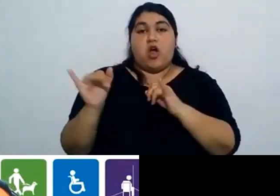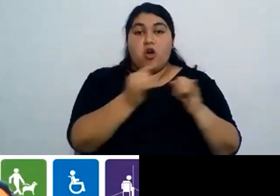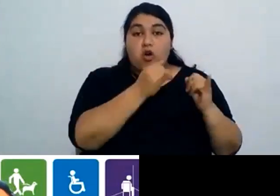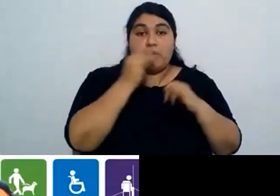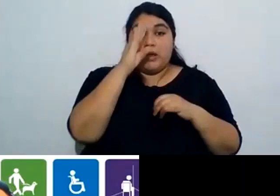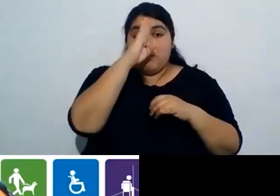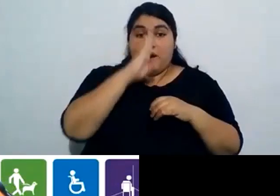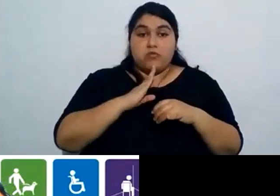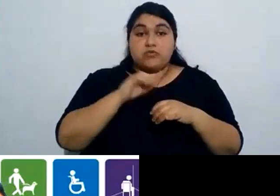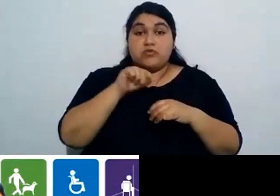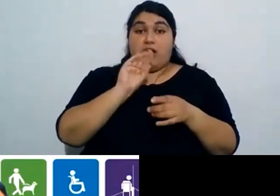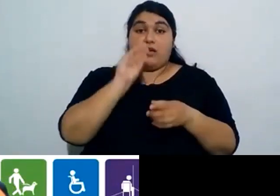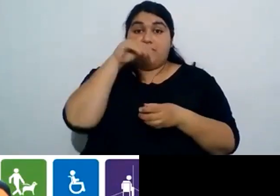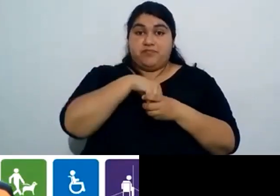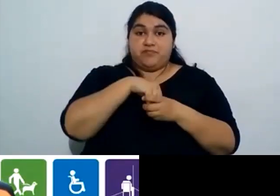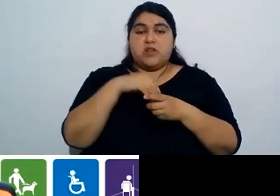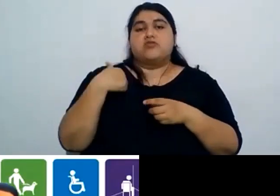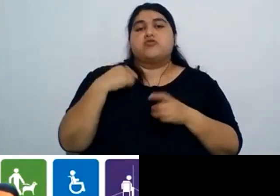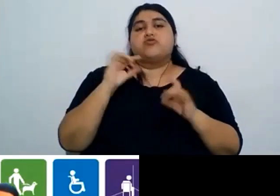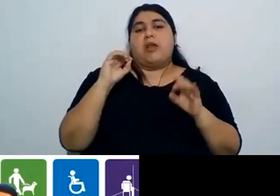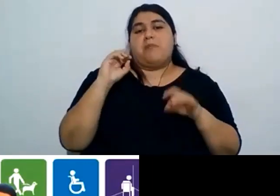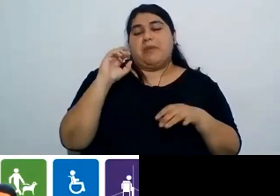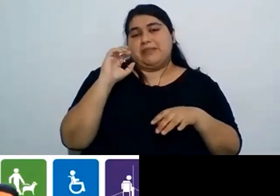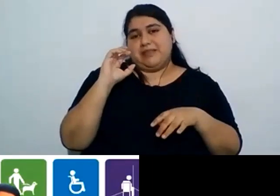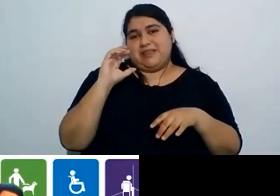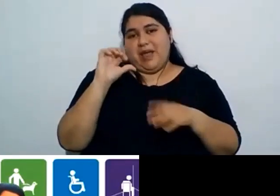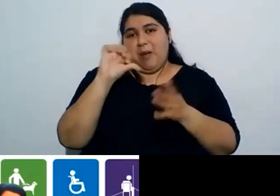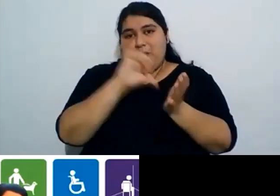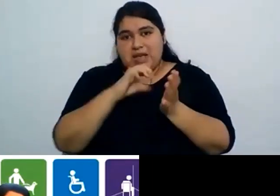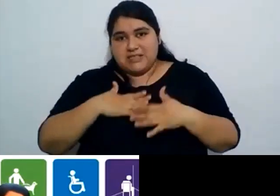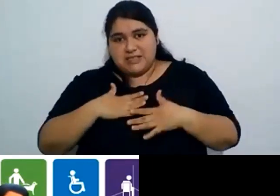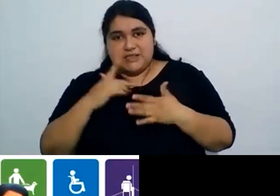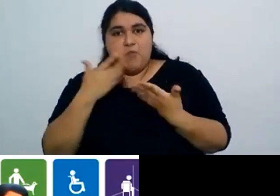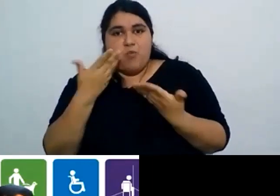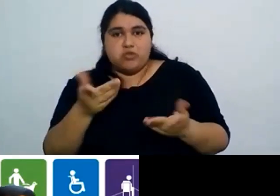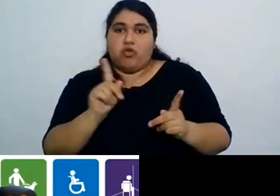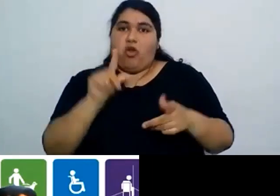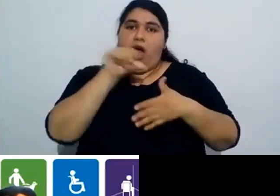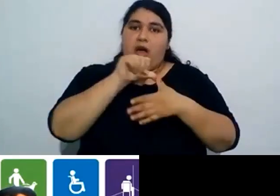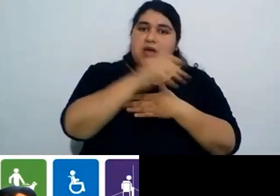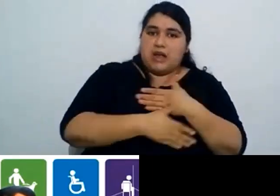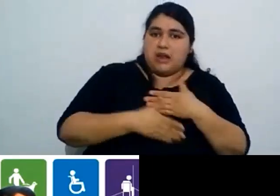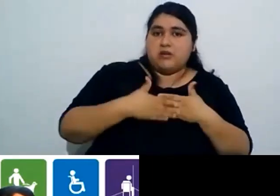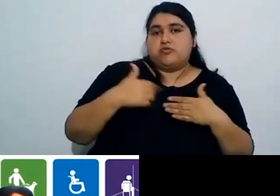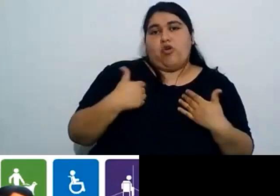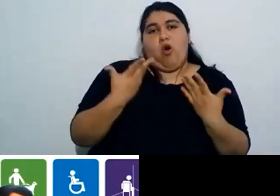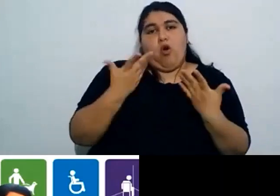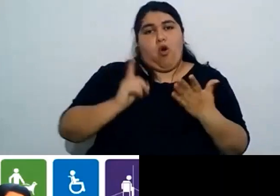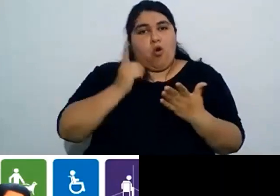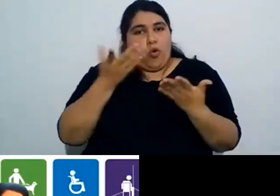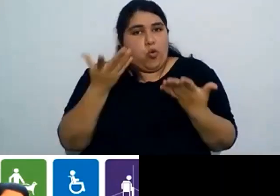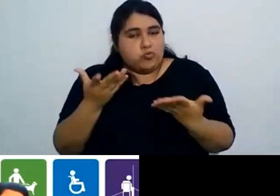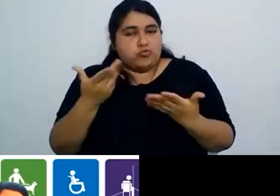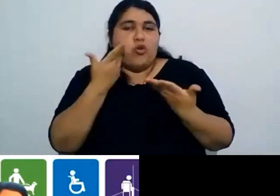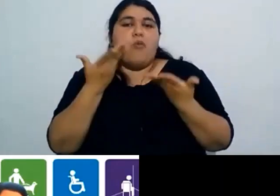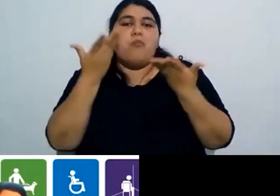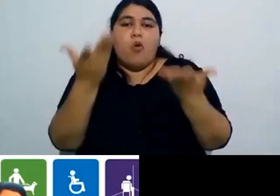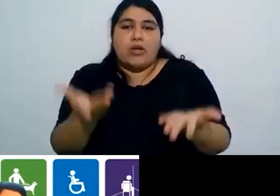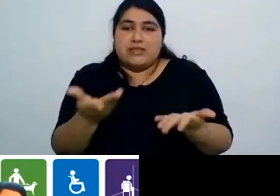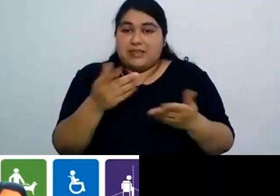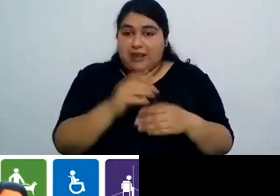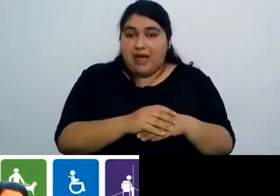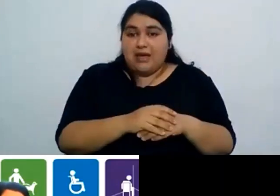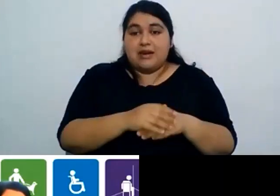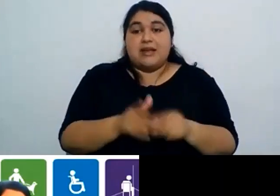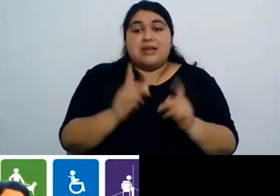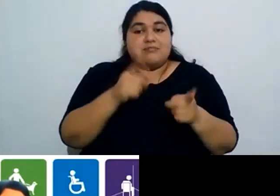donde represento no solo a mi país, sino a América Latina, y siento el orgullo de poder compartir esto y seguimos